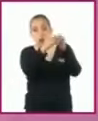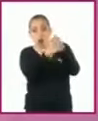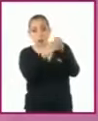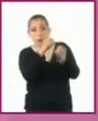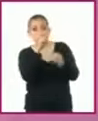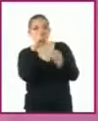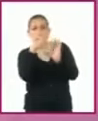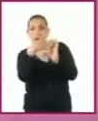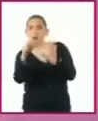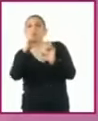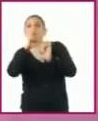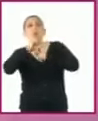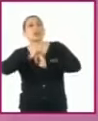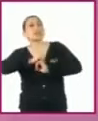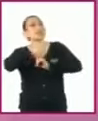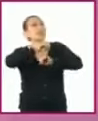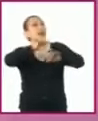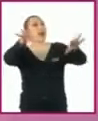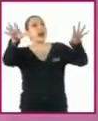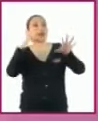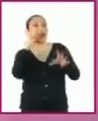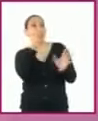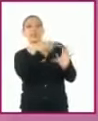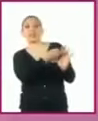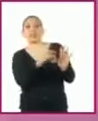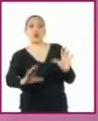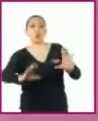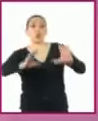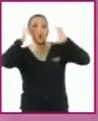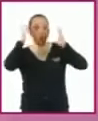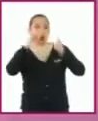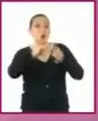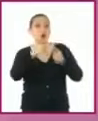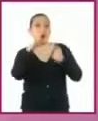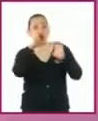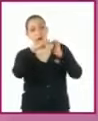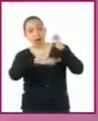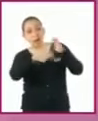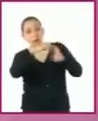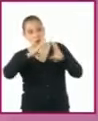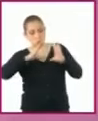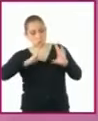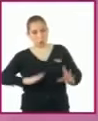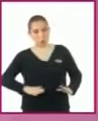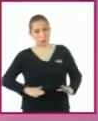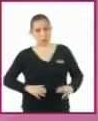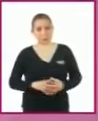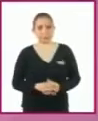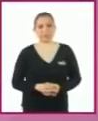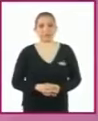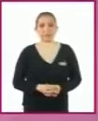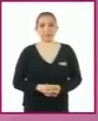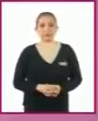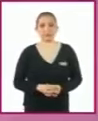muchas campañas publicitarias, haciendo alusión a la velocidad y a la estructura del cuerpo.